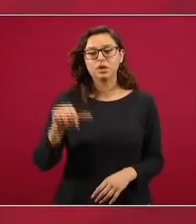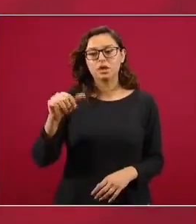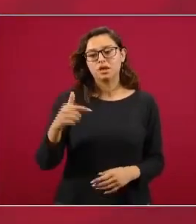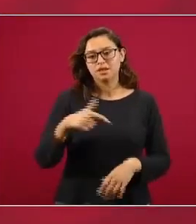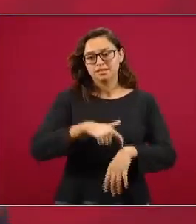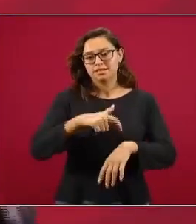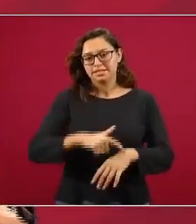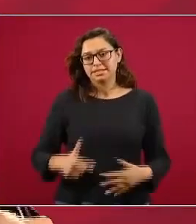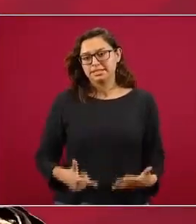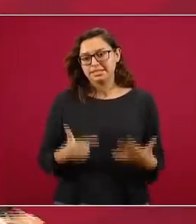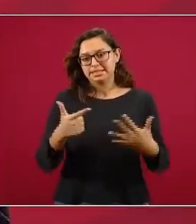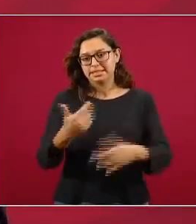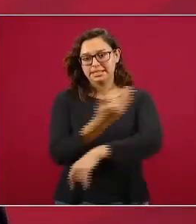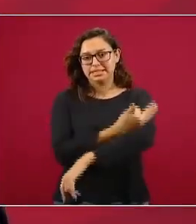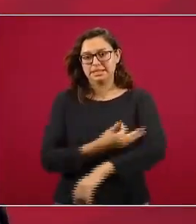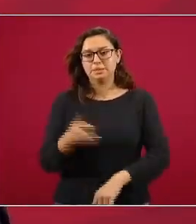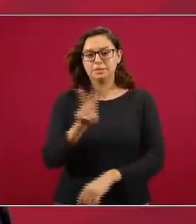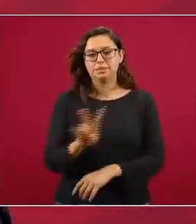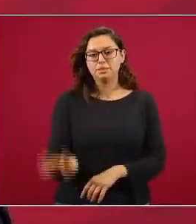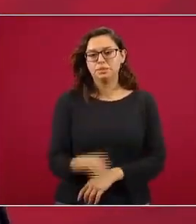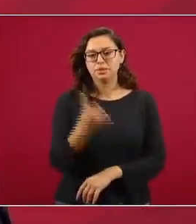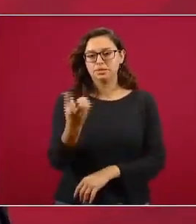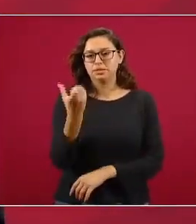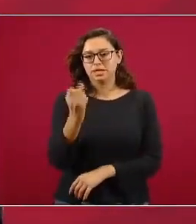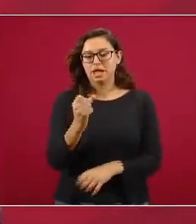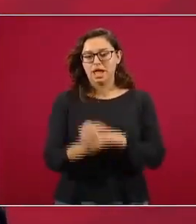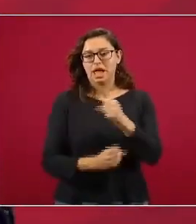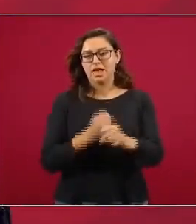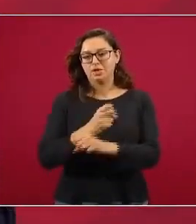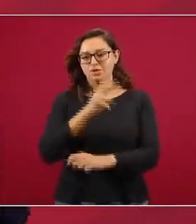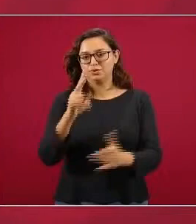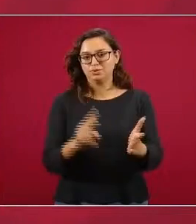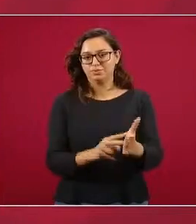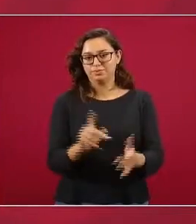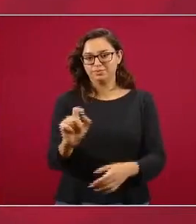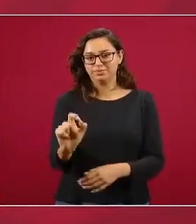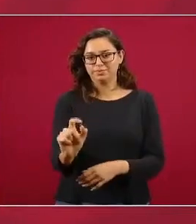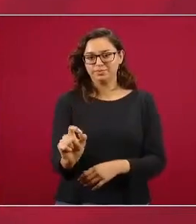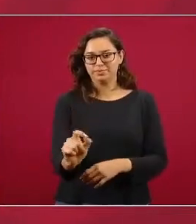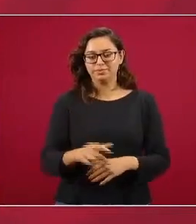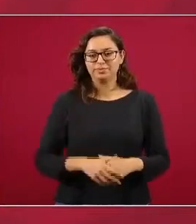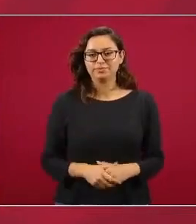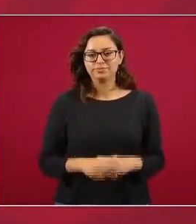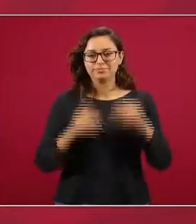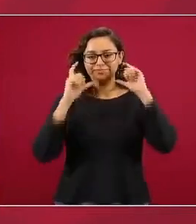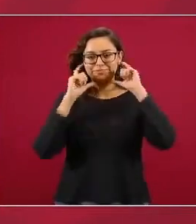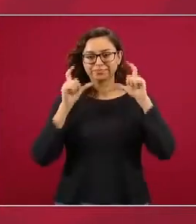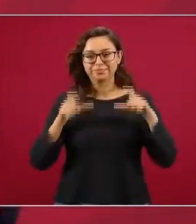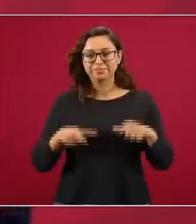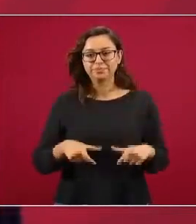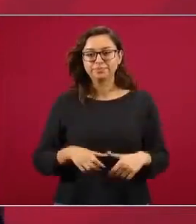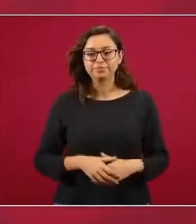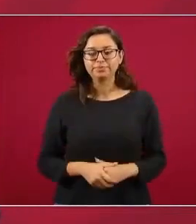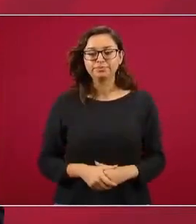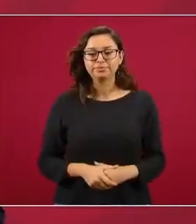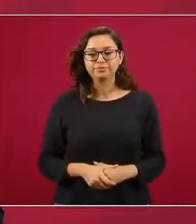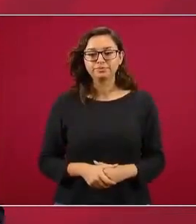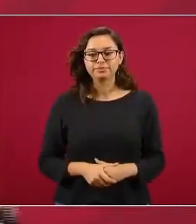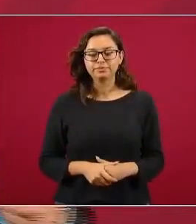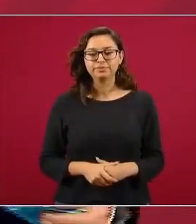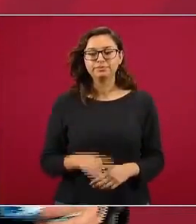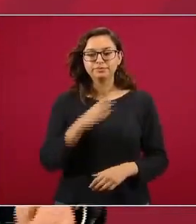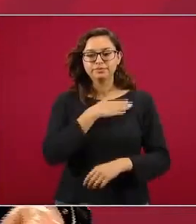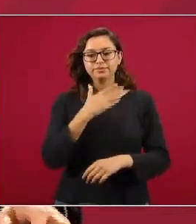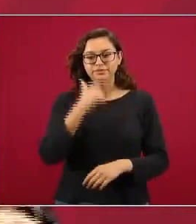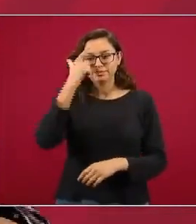viernes 4 de septiembre del año 2020. Voy a quitar mi cubrebocas y muy